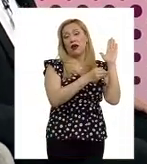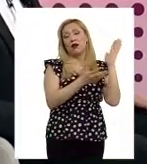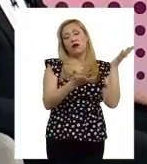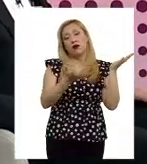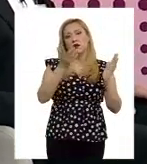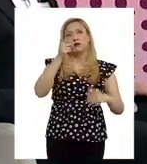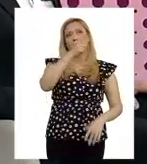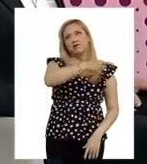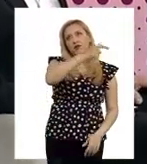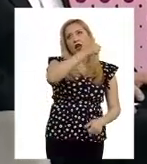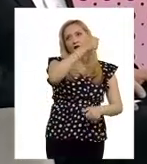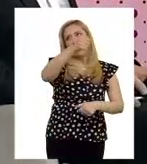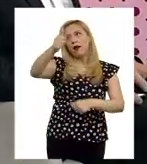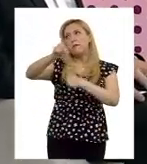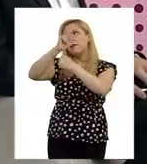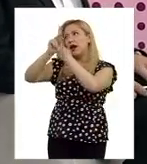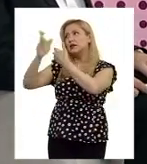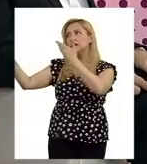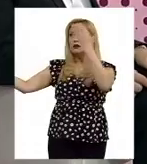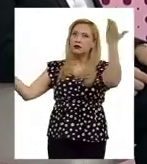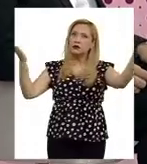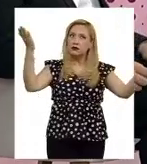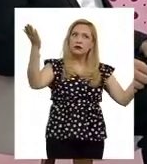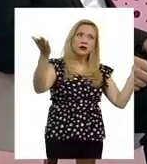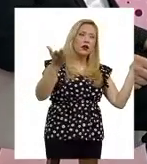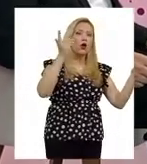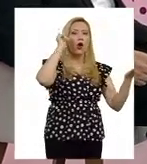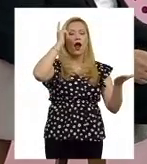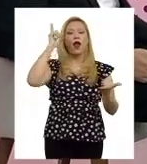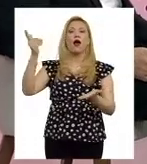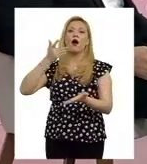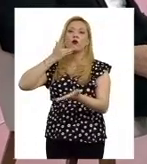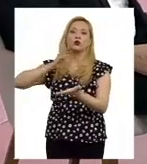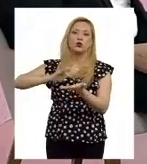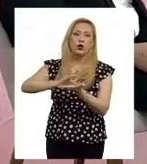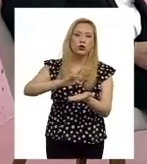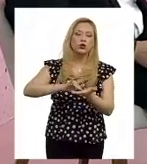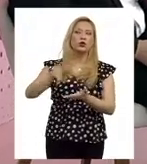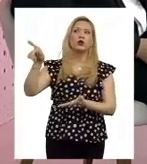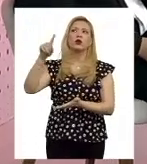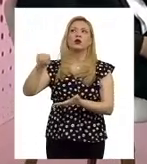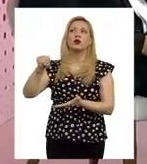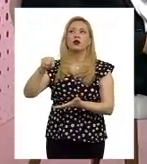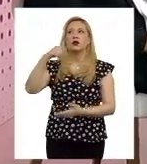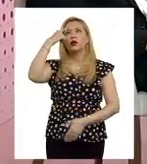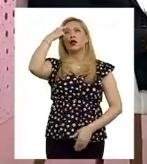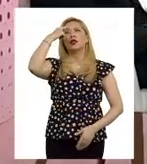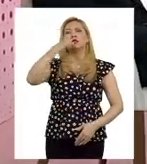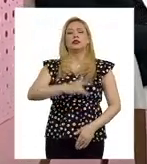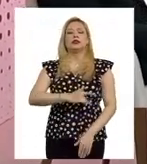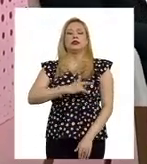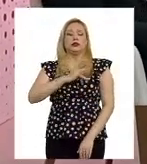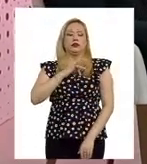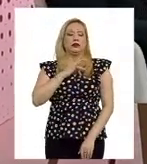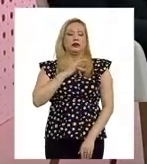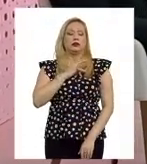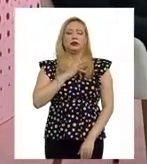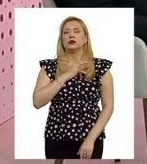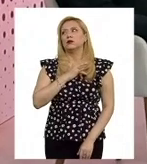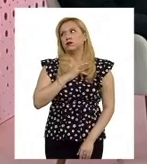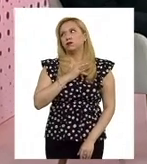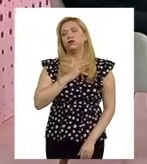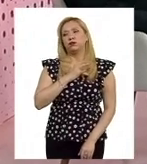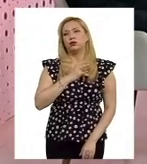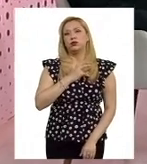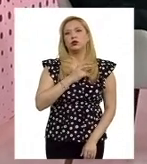cada estado, obviamente, y a su apoyo y a su concepto humanitario de brindar